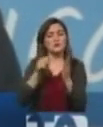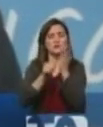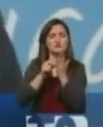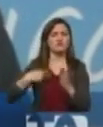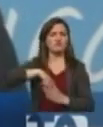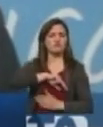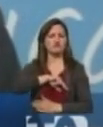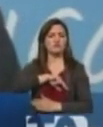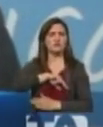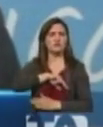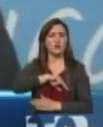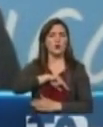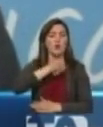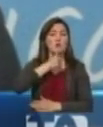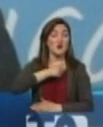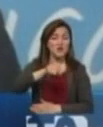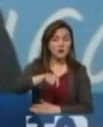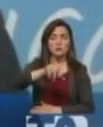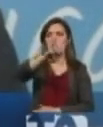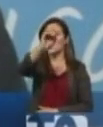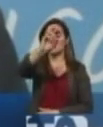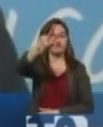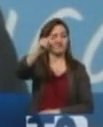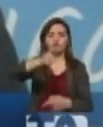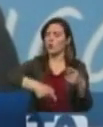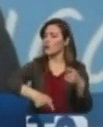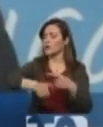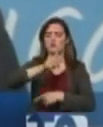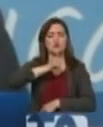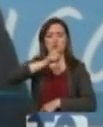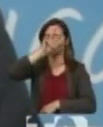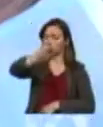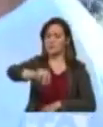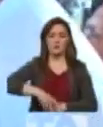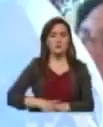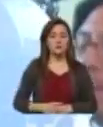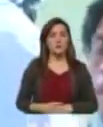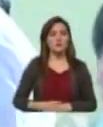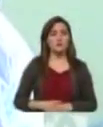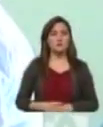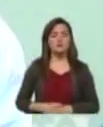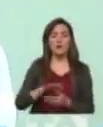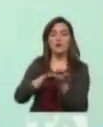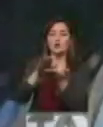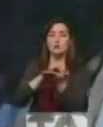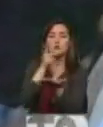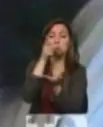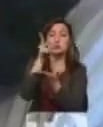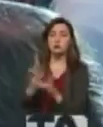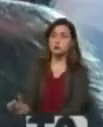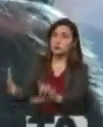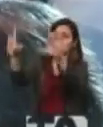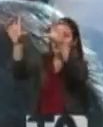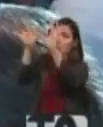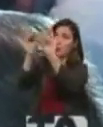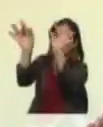absoluta cero tolerancia frente a este tipo de casos. Disculpas públicas y la develación de una placa